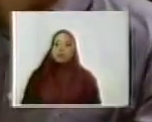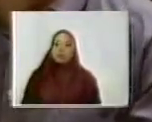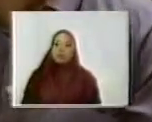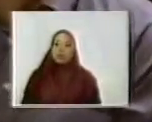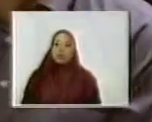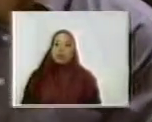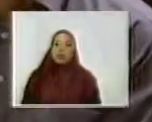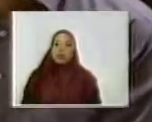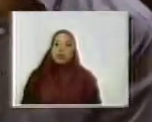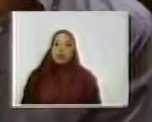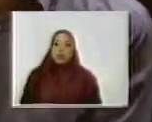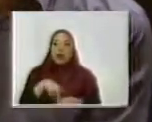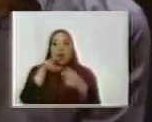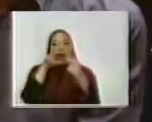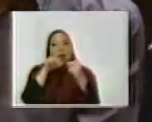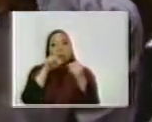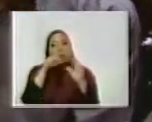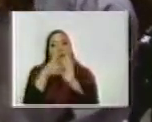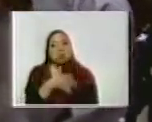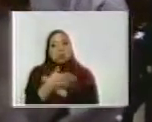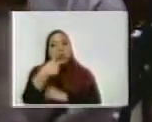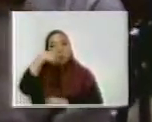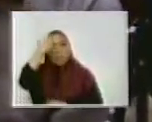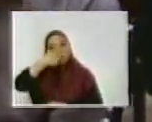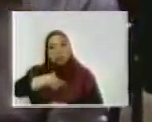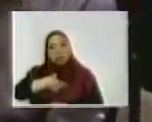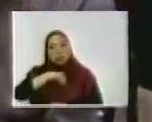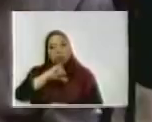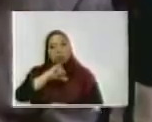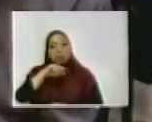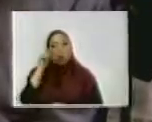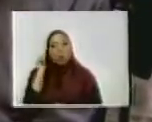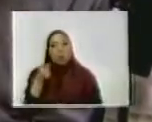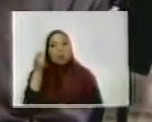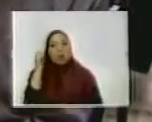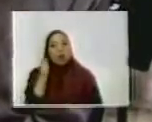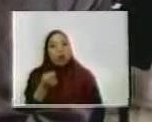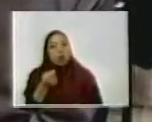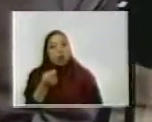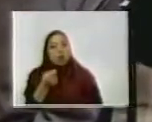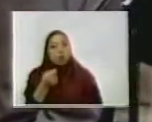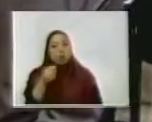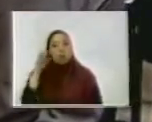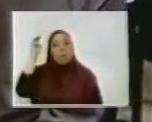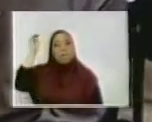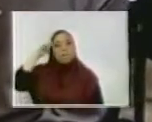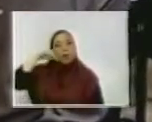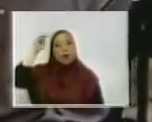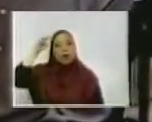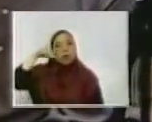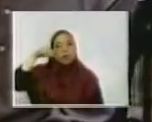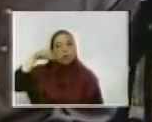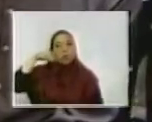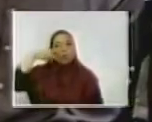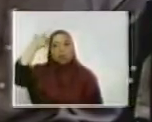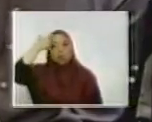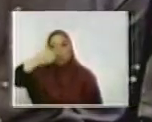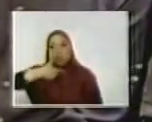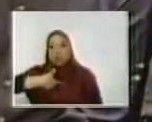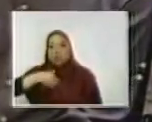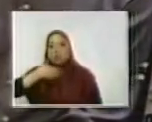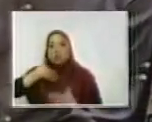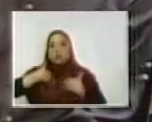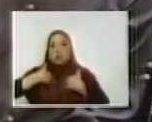que cada vez más personas, jubilados, maestros, personas del sector